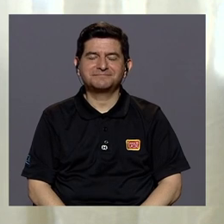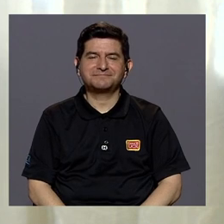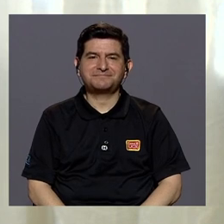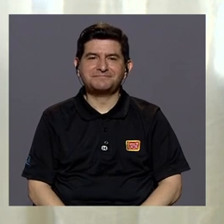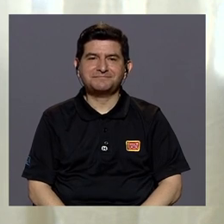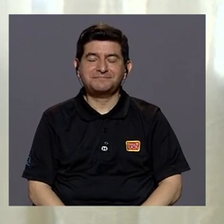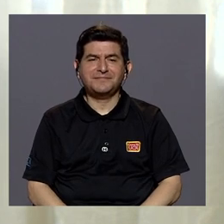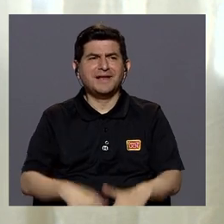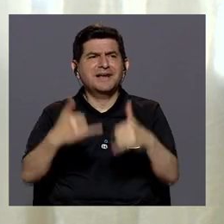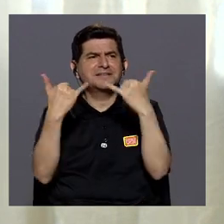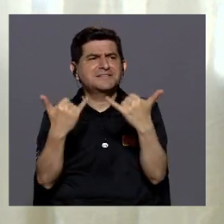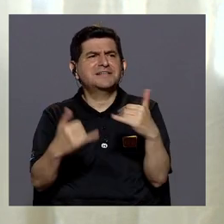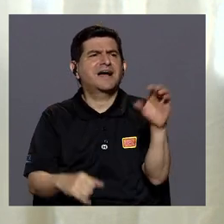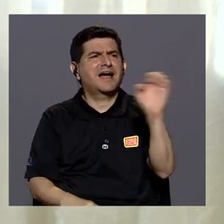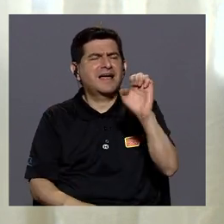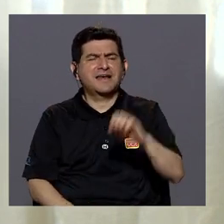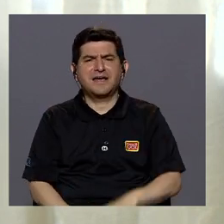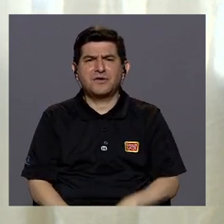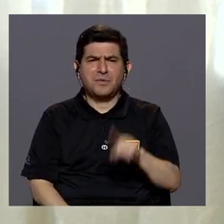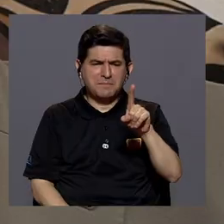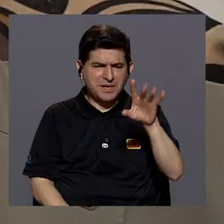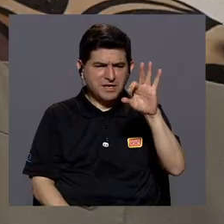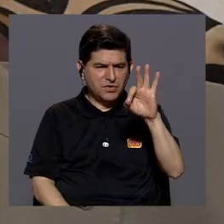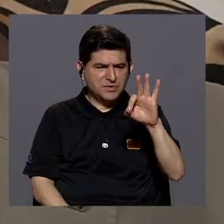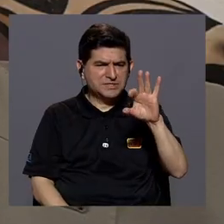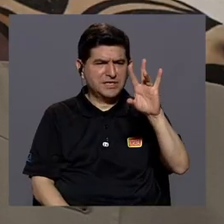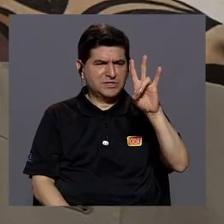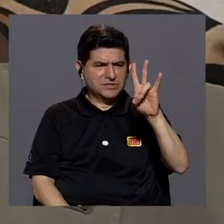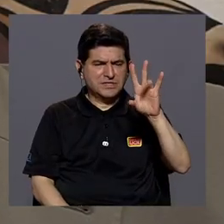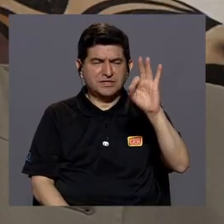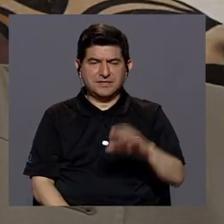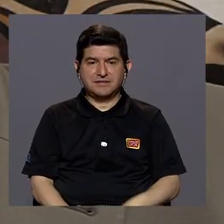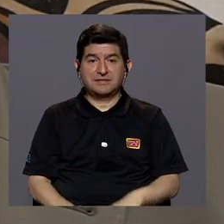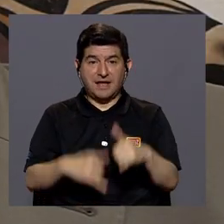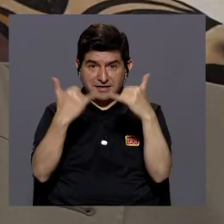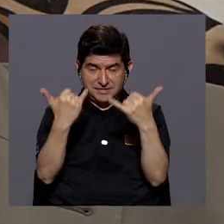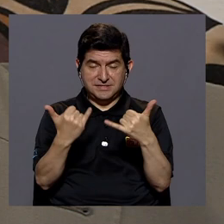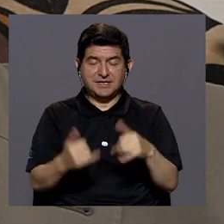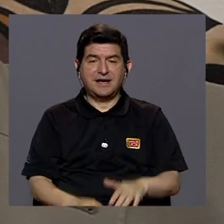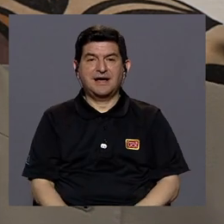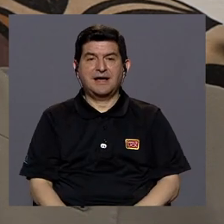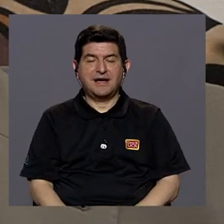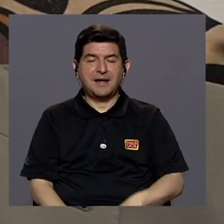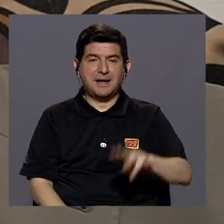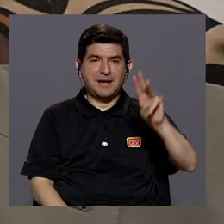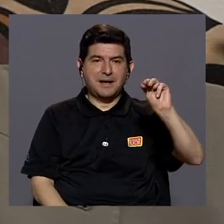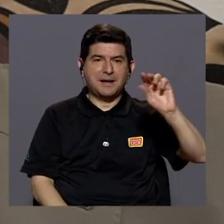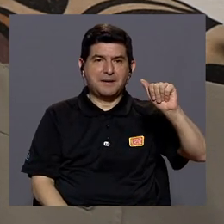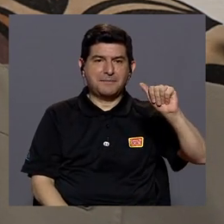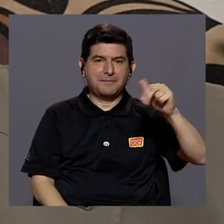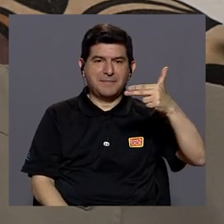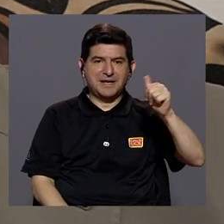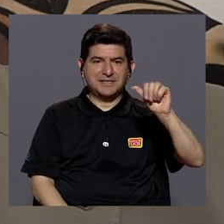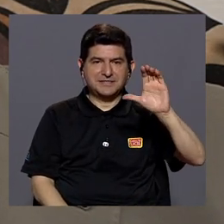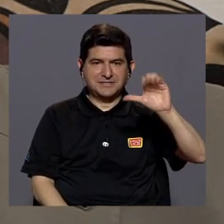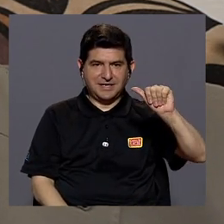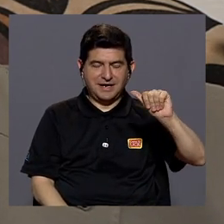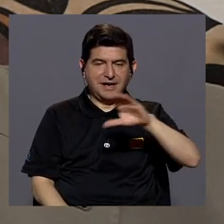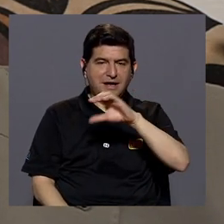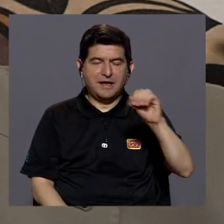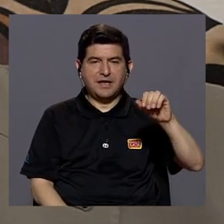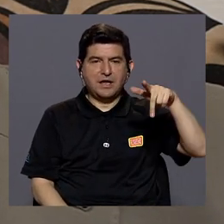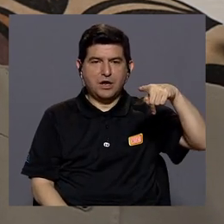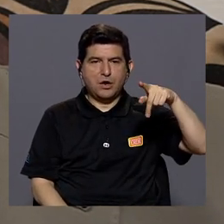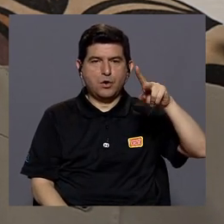eso fue ya en enero del 79. Ya la Machaca con la Purruja no tenía ninguna diferencia. Que